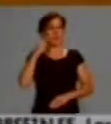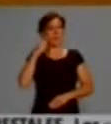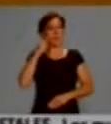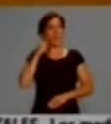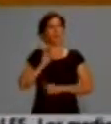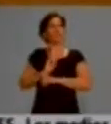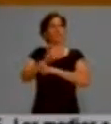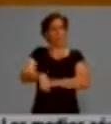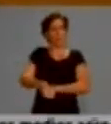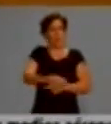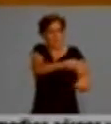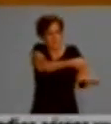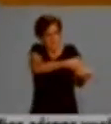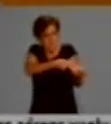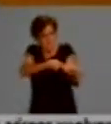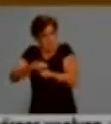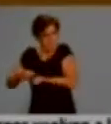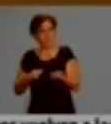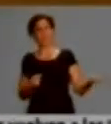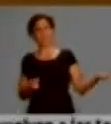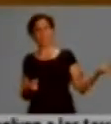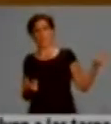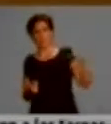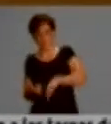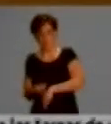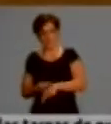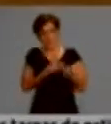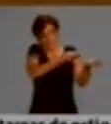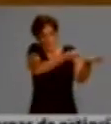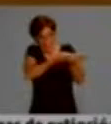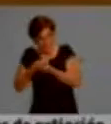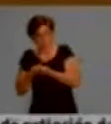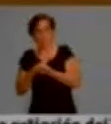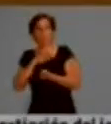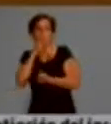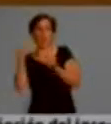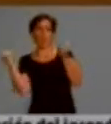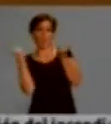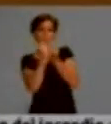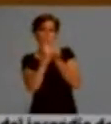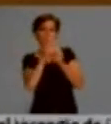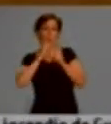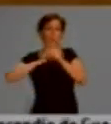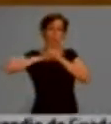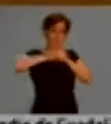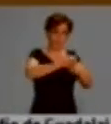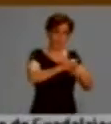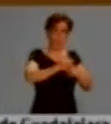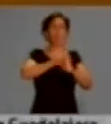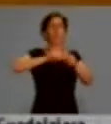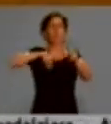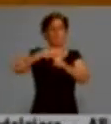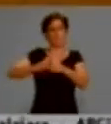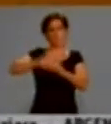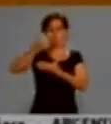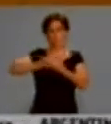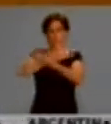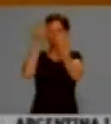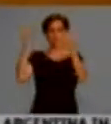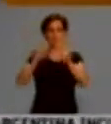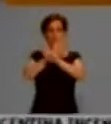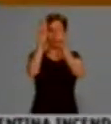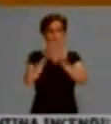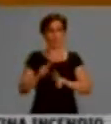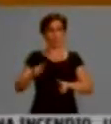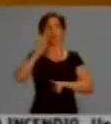y ha venido a rastras por la oposición, presionado por la oposición y por la prensa internacional y por esos